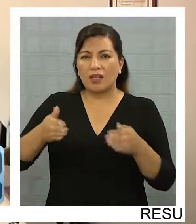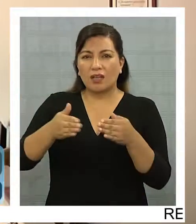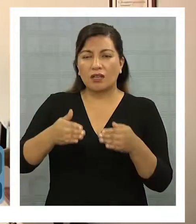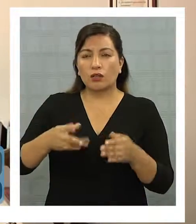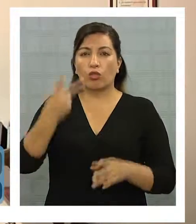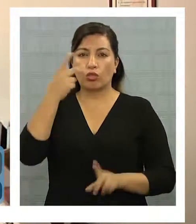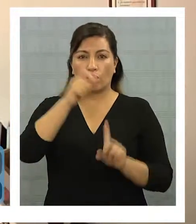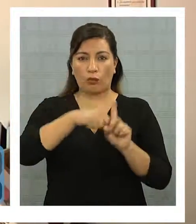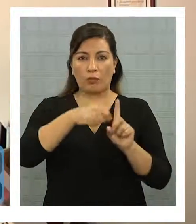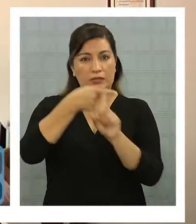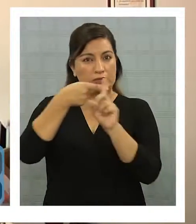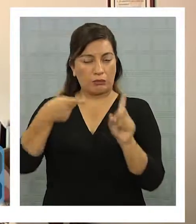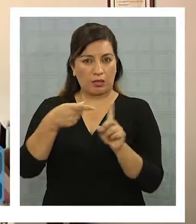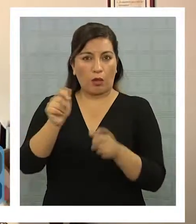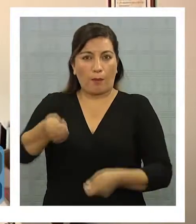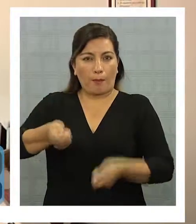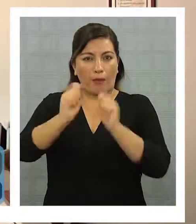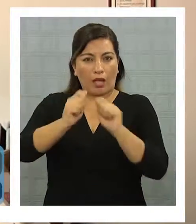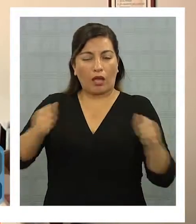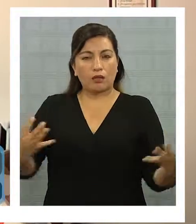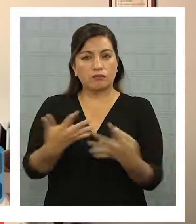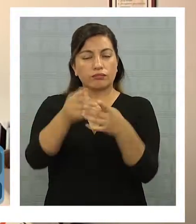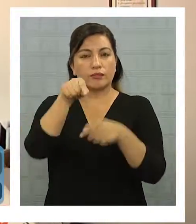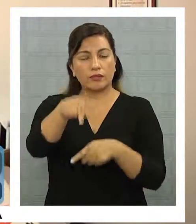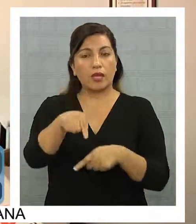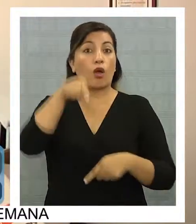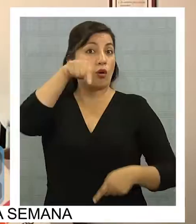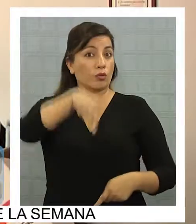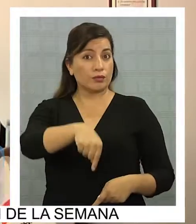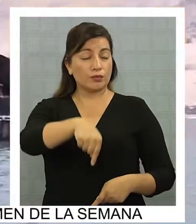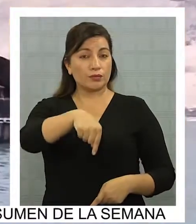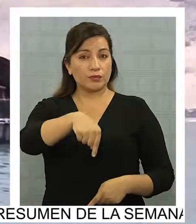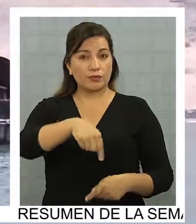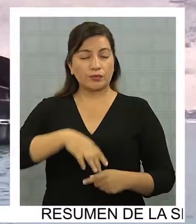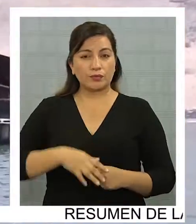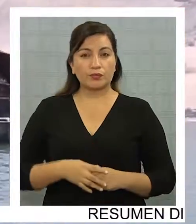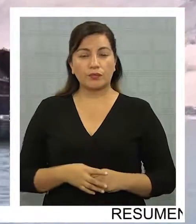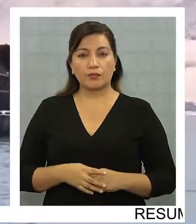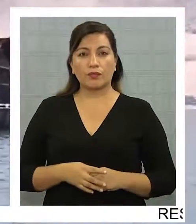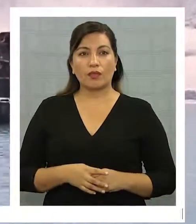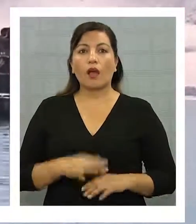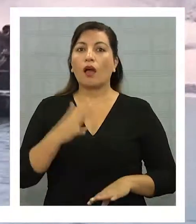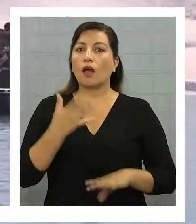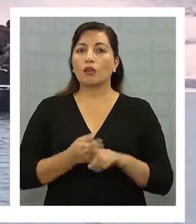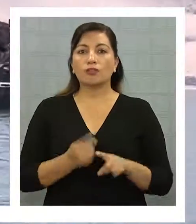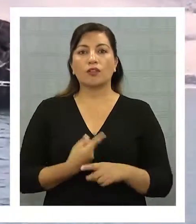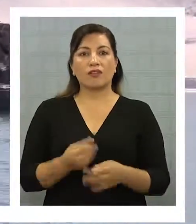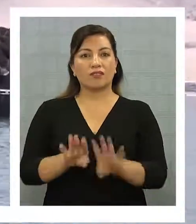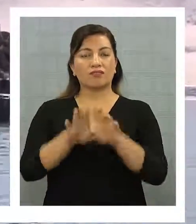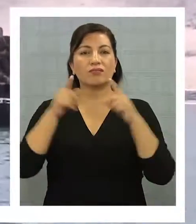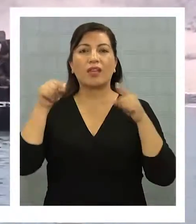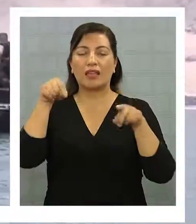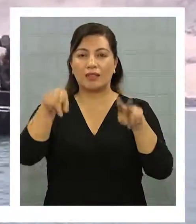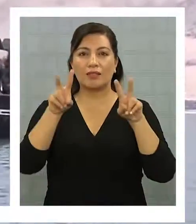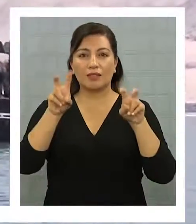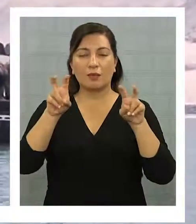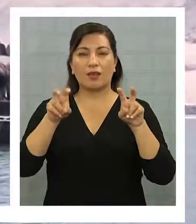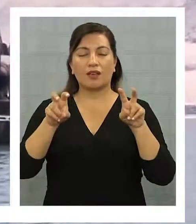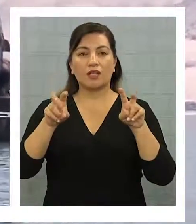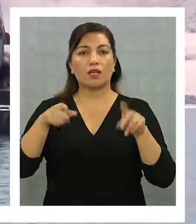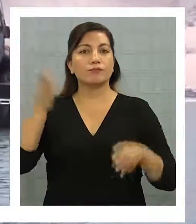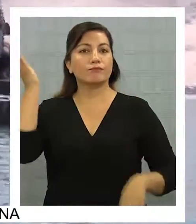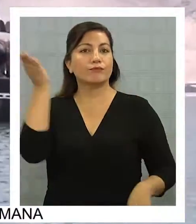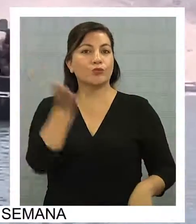pesqueras pescaron dos meses y medio, por lo tanto hoy día hubo una apertura en lo que es las